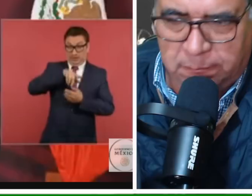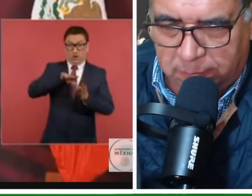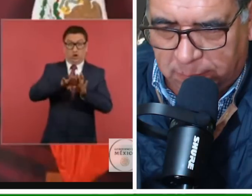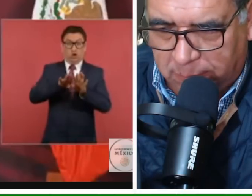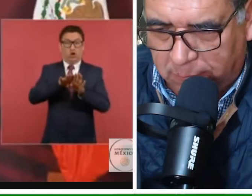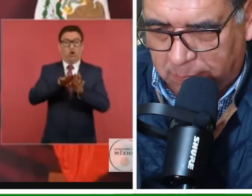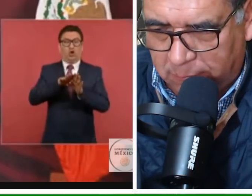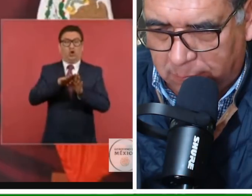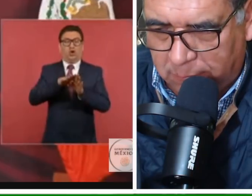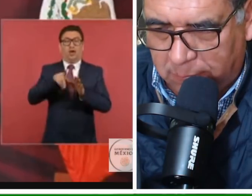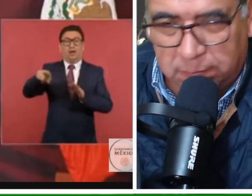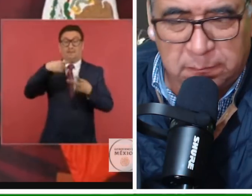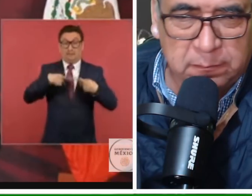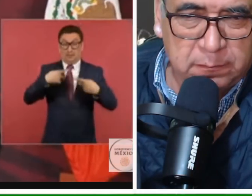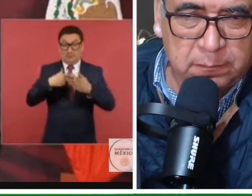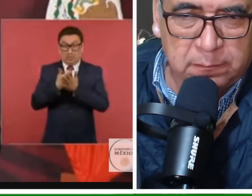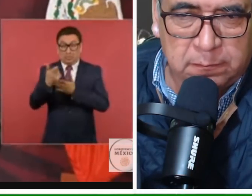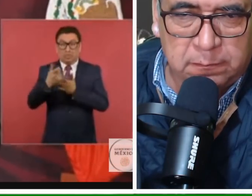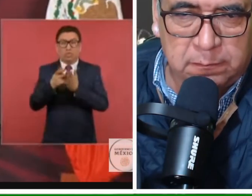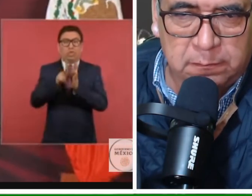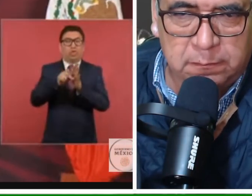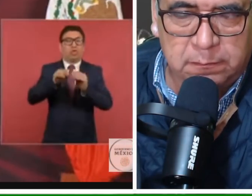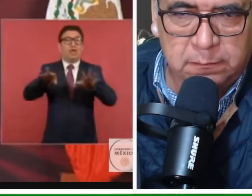los chayoteros?